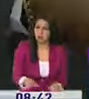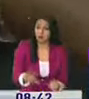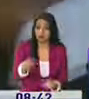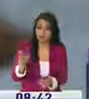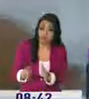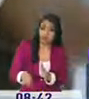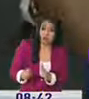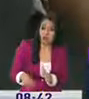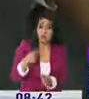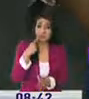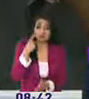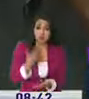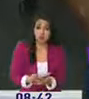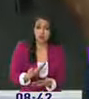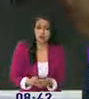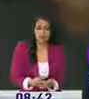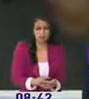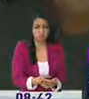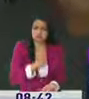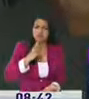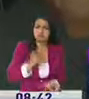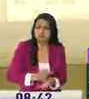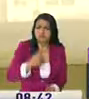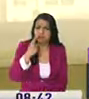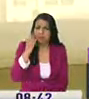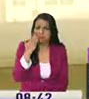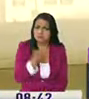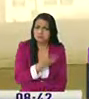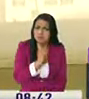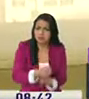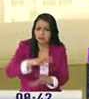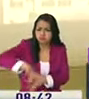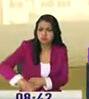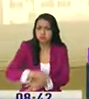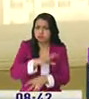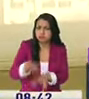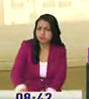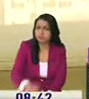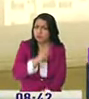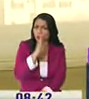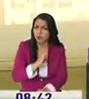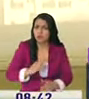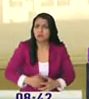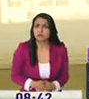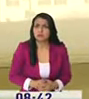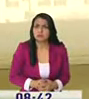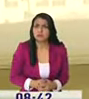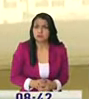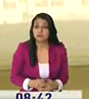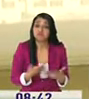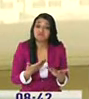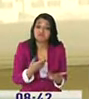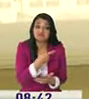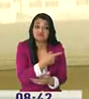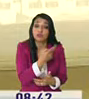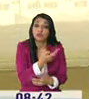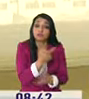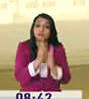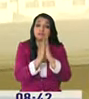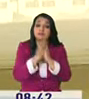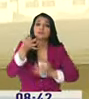estas pruebas de ADN, resultaron ser los padres. En este momento ellos, conozco, han presentado una petición al